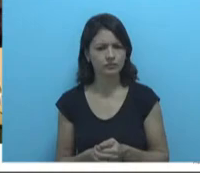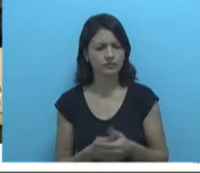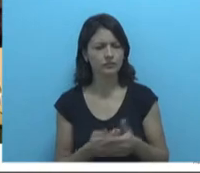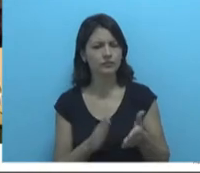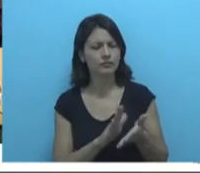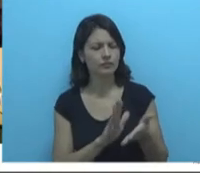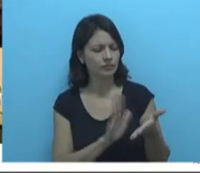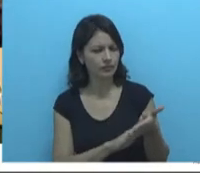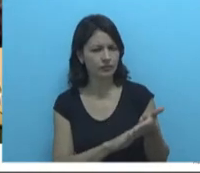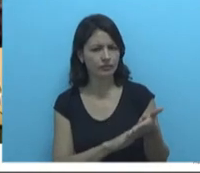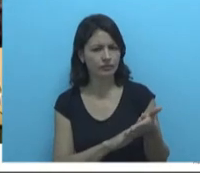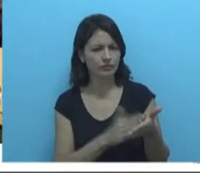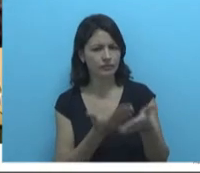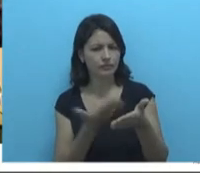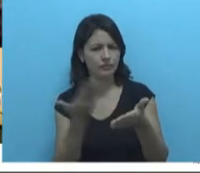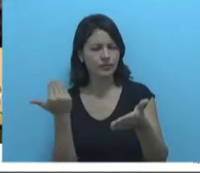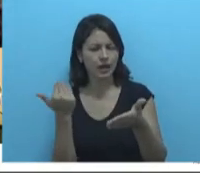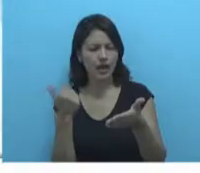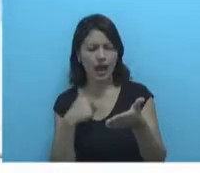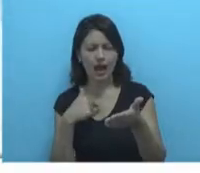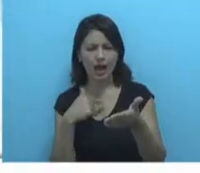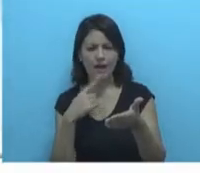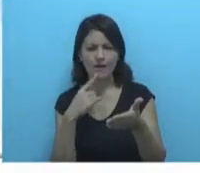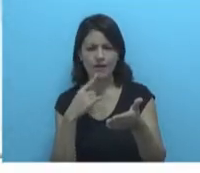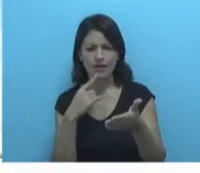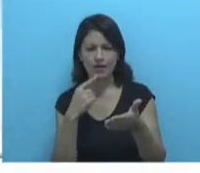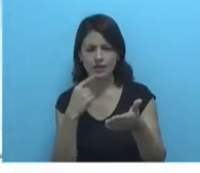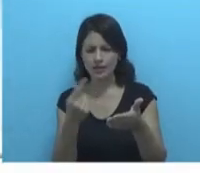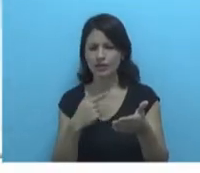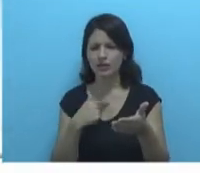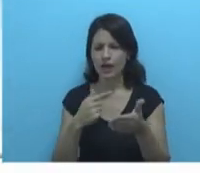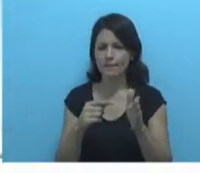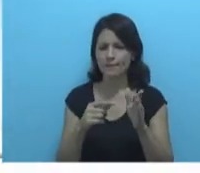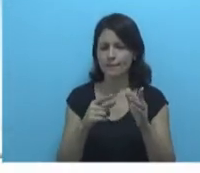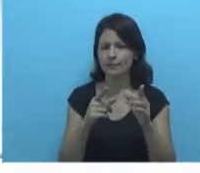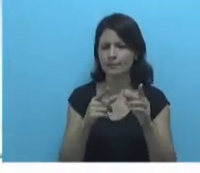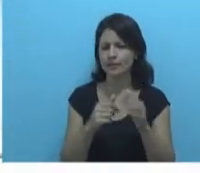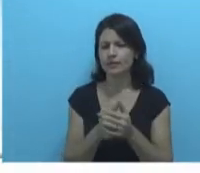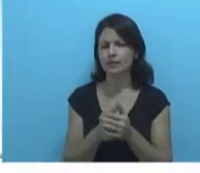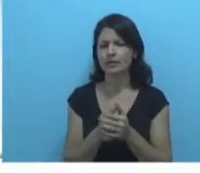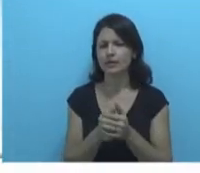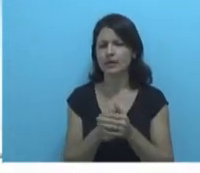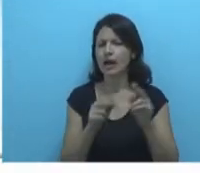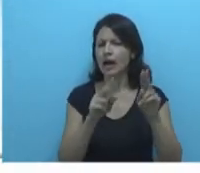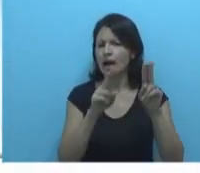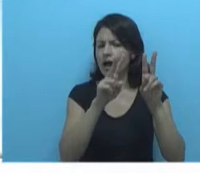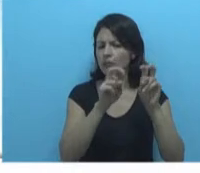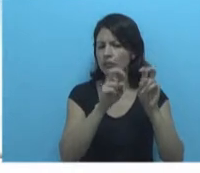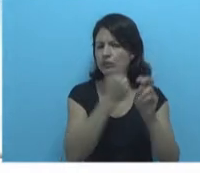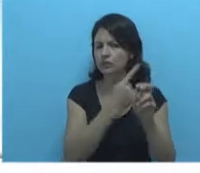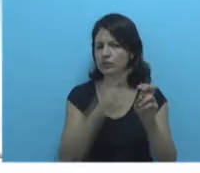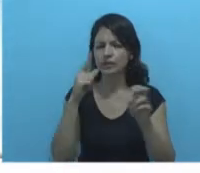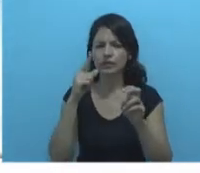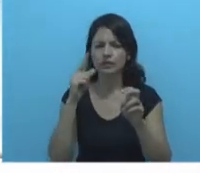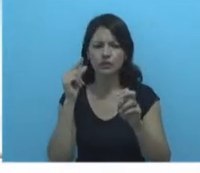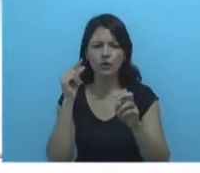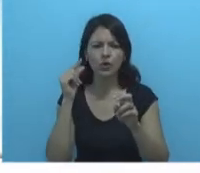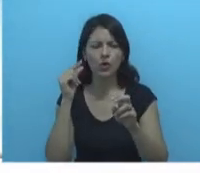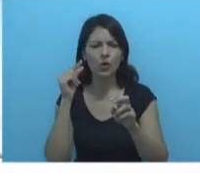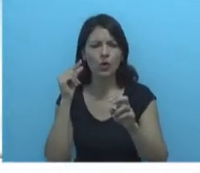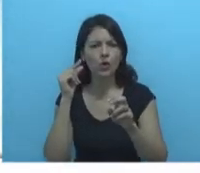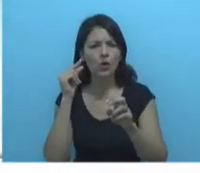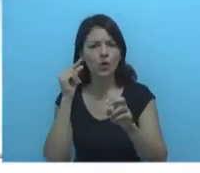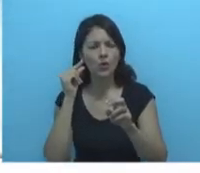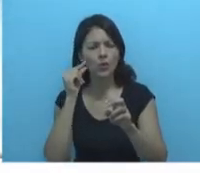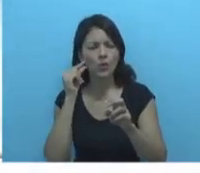indicado que en la hora parlamentaria se acordó votar sobre tablas el punto 147 de los asuntos centrados del día